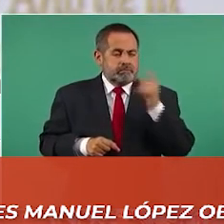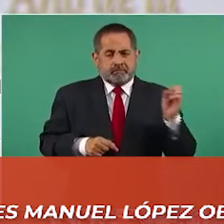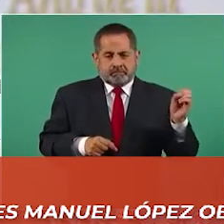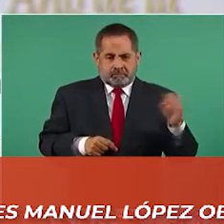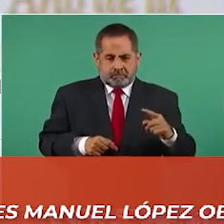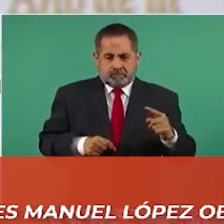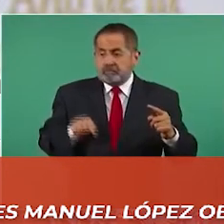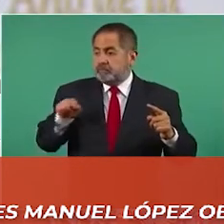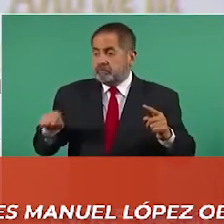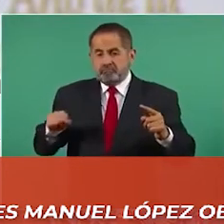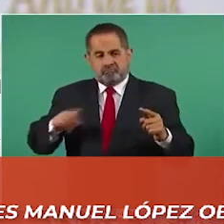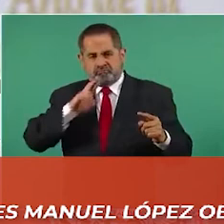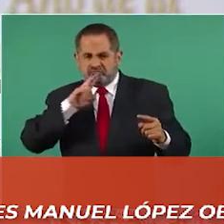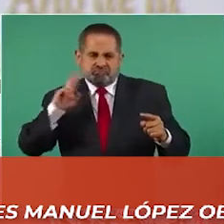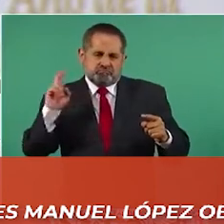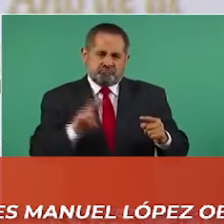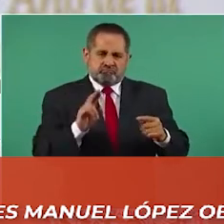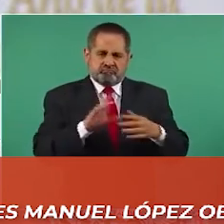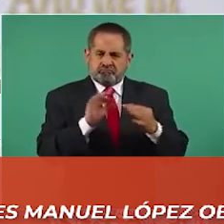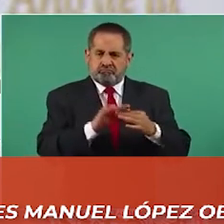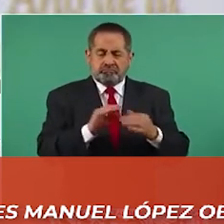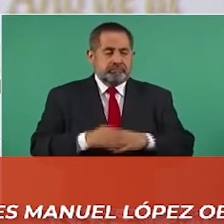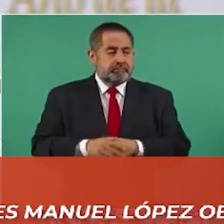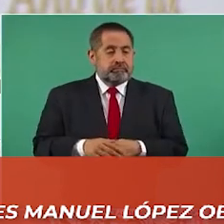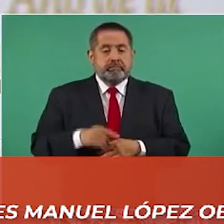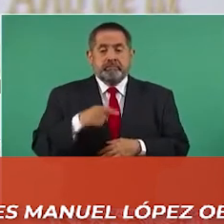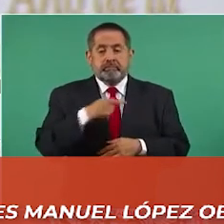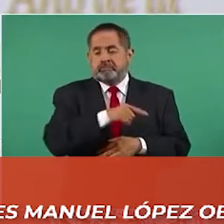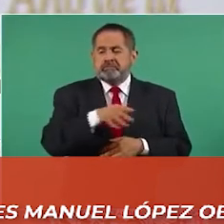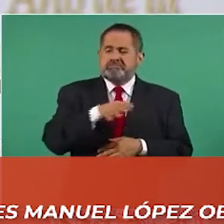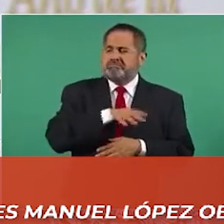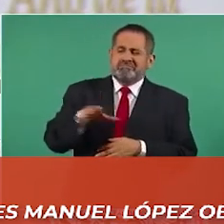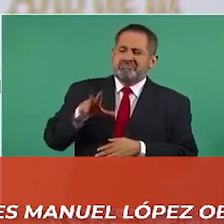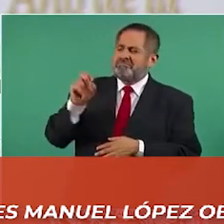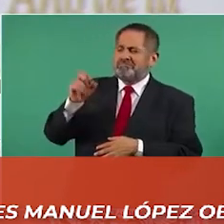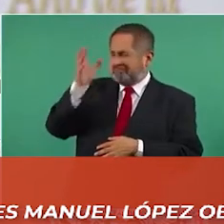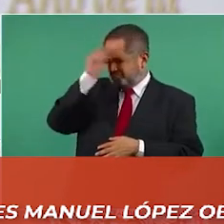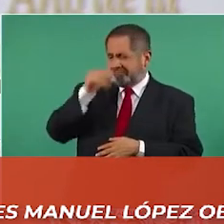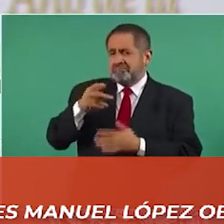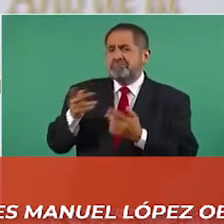sobre un artículo donde él niega lo de la consulta.